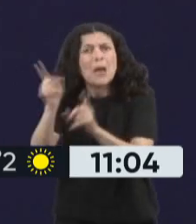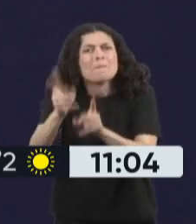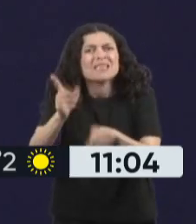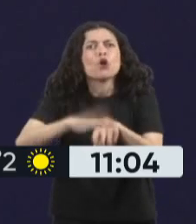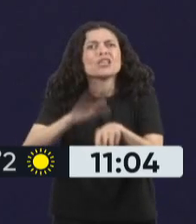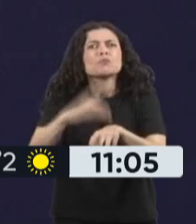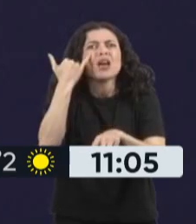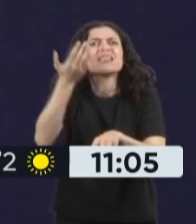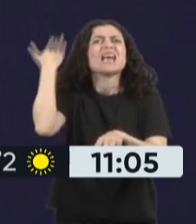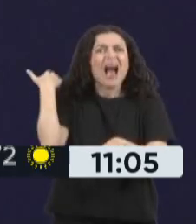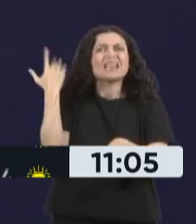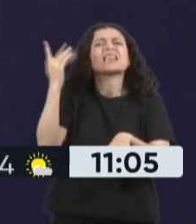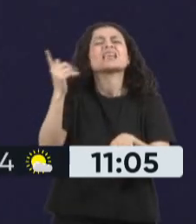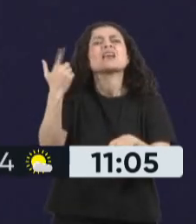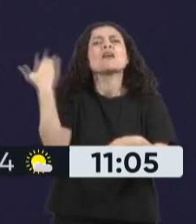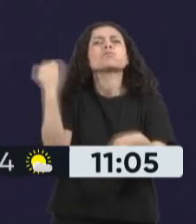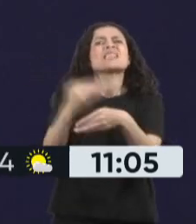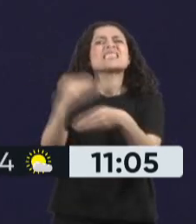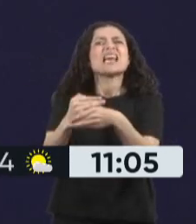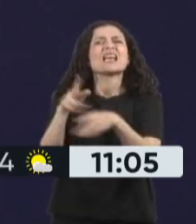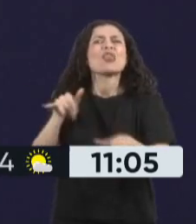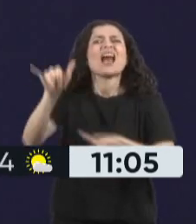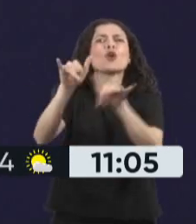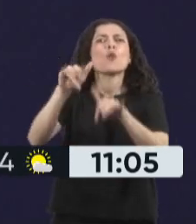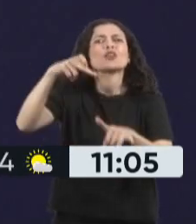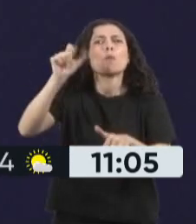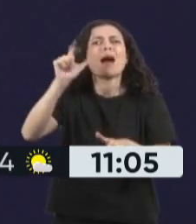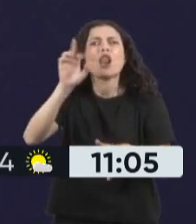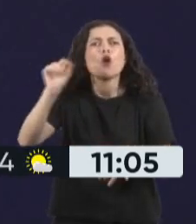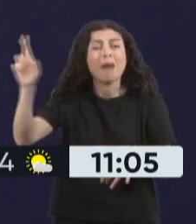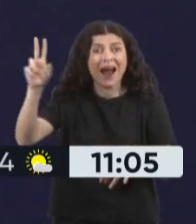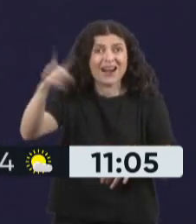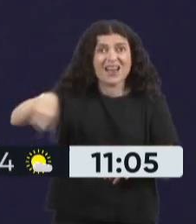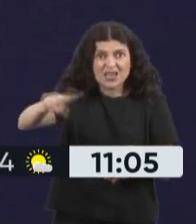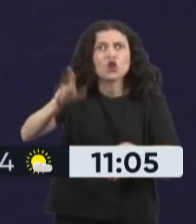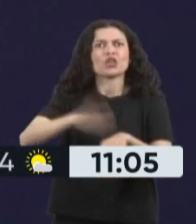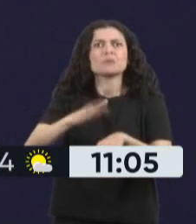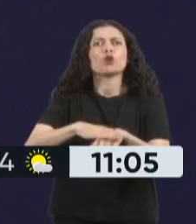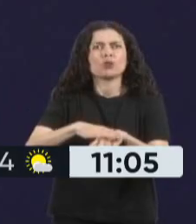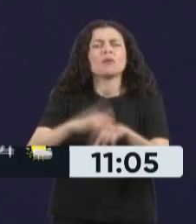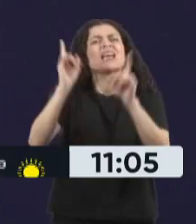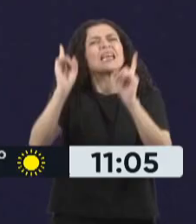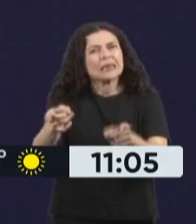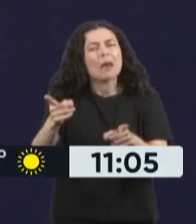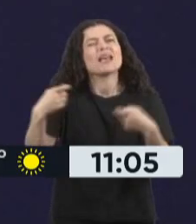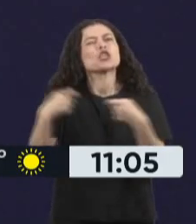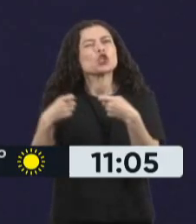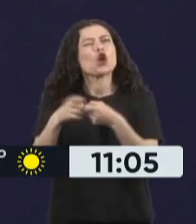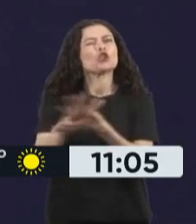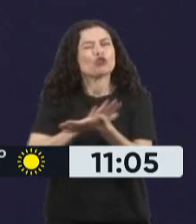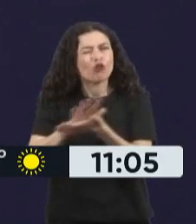su momento, defendieron el déficit de aerolíneas que pagamos entre todos y abrazaron a personajes cómplices